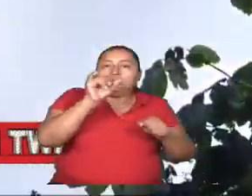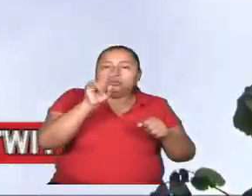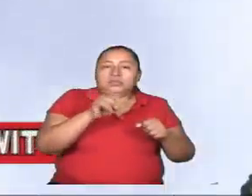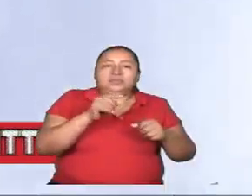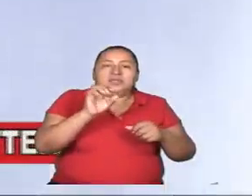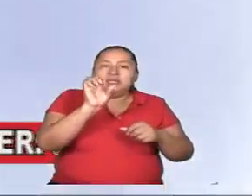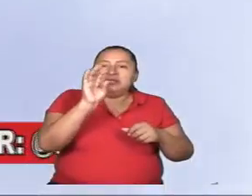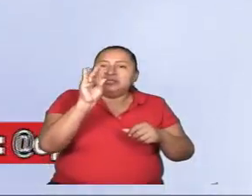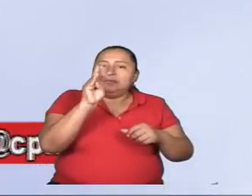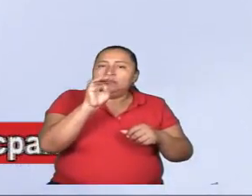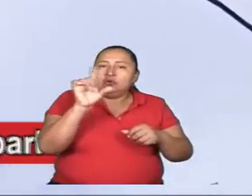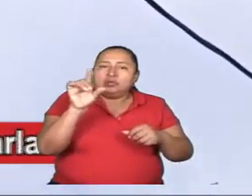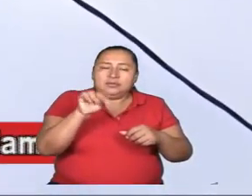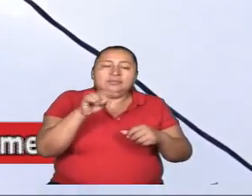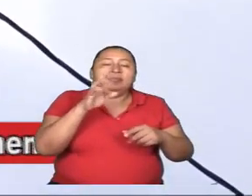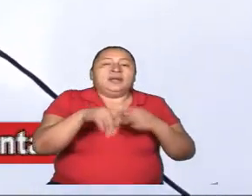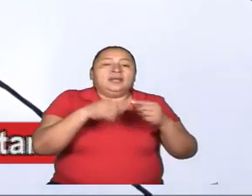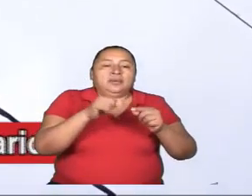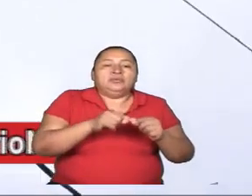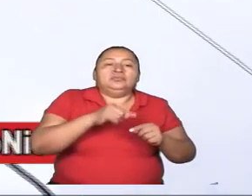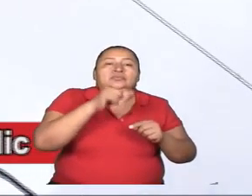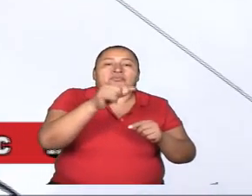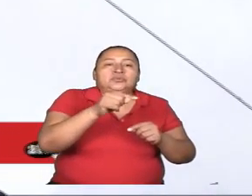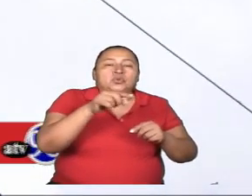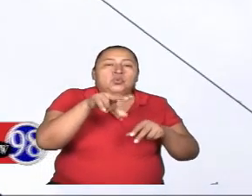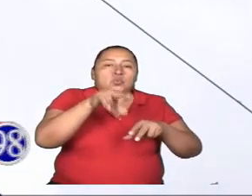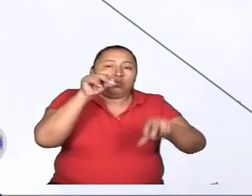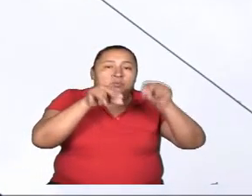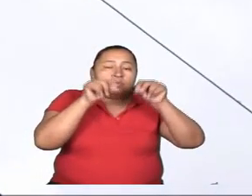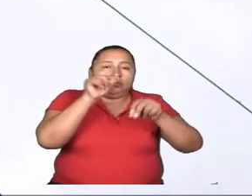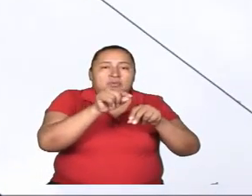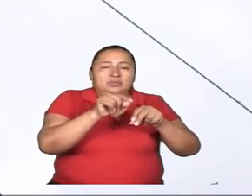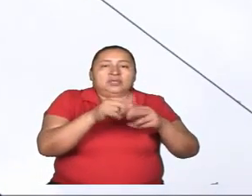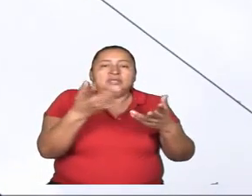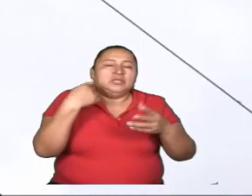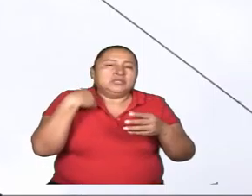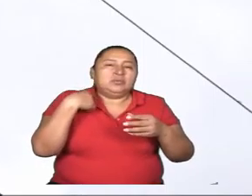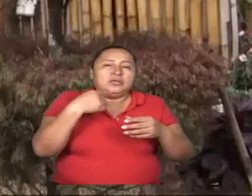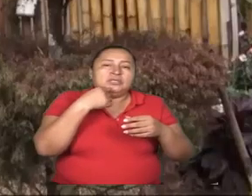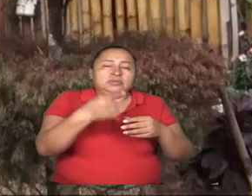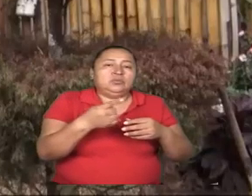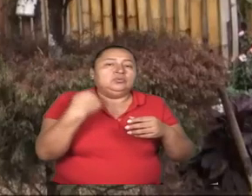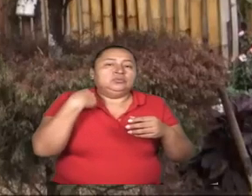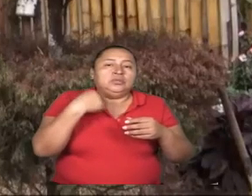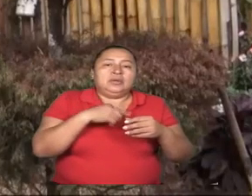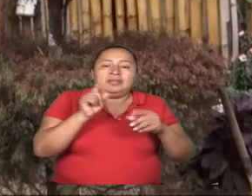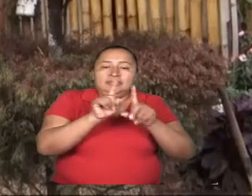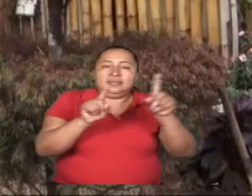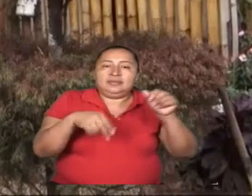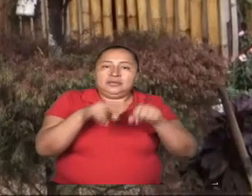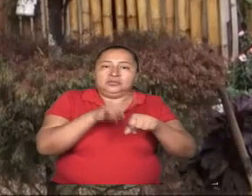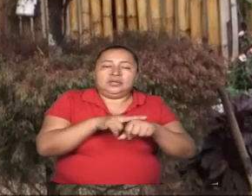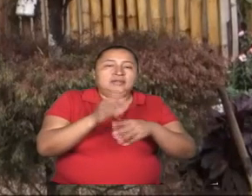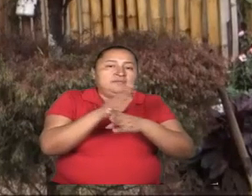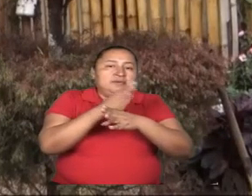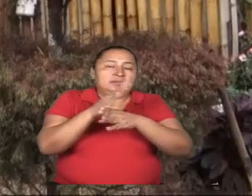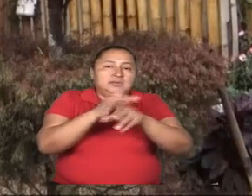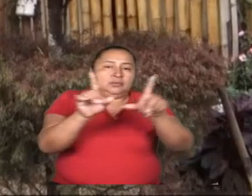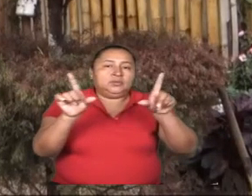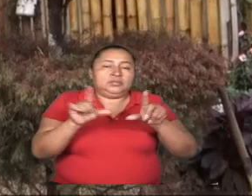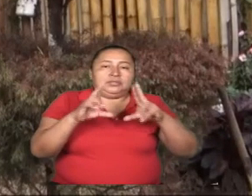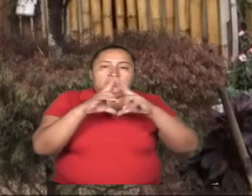Cebollín, para después pasar a Nueva Segovia. O sea, siempre hemos mencionado que estamos a nivel nacional en los diferentes lugares del